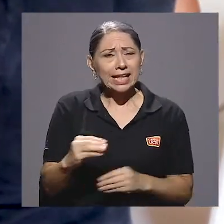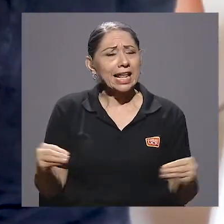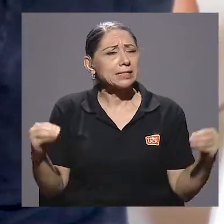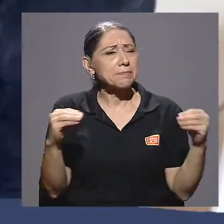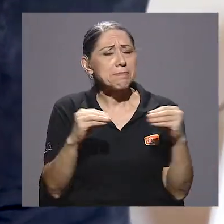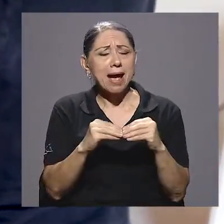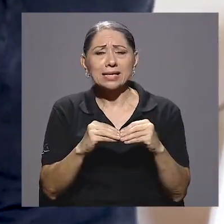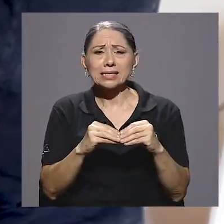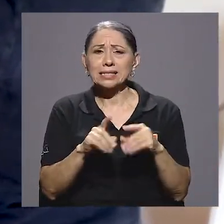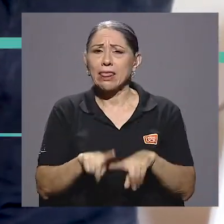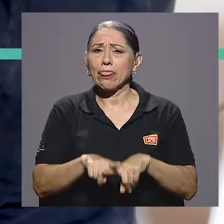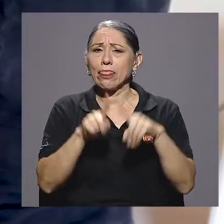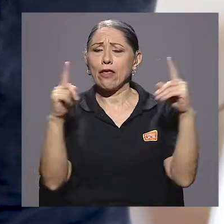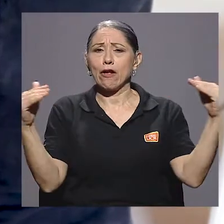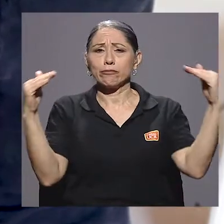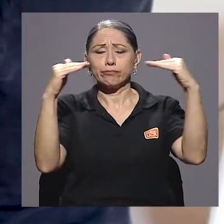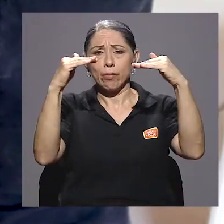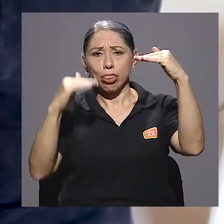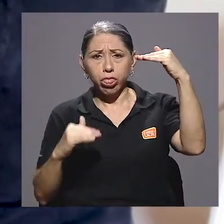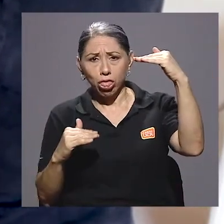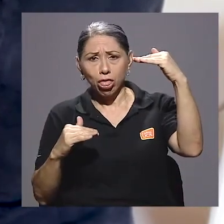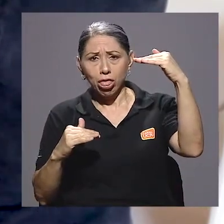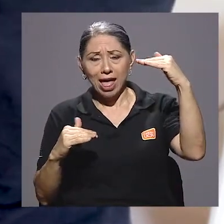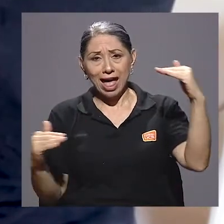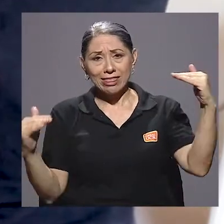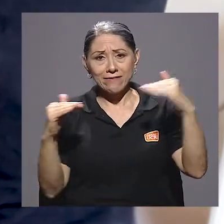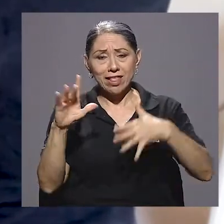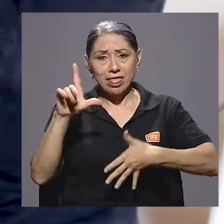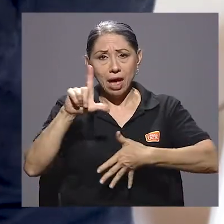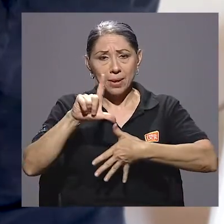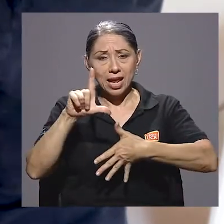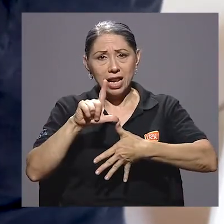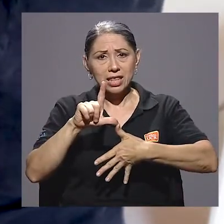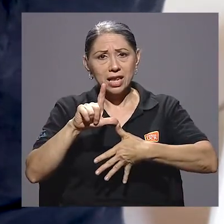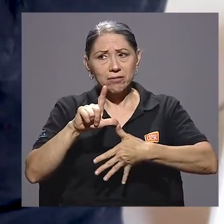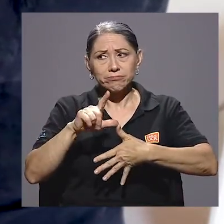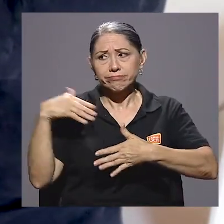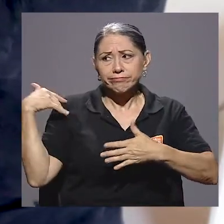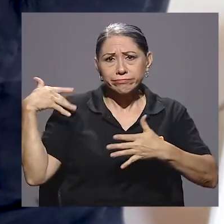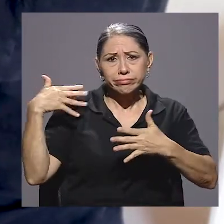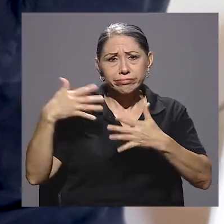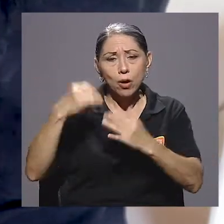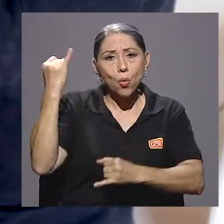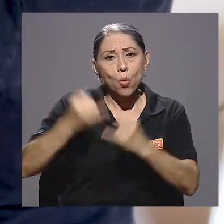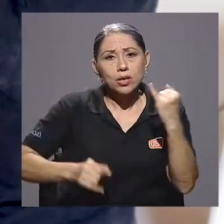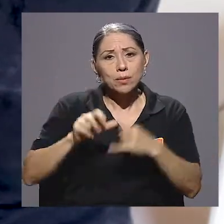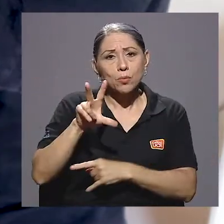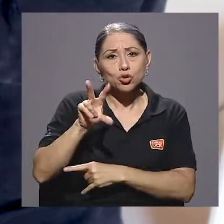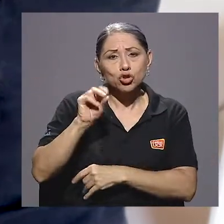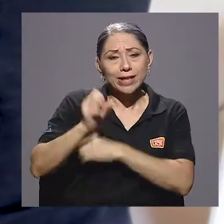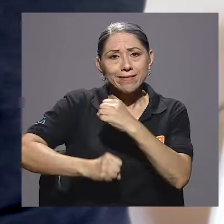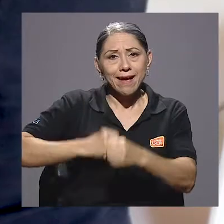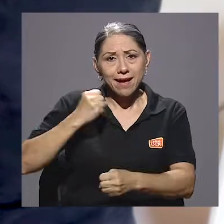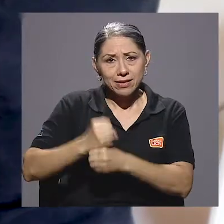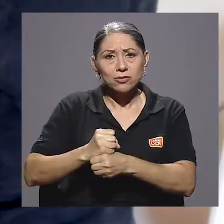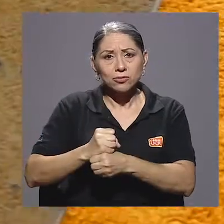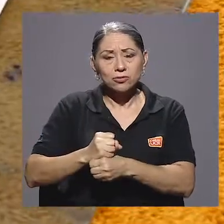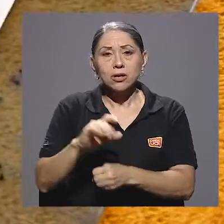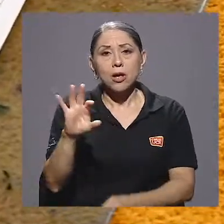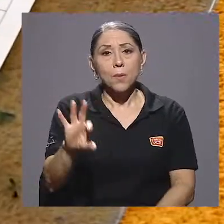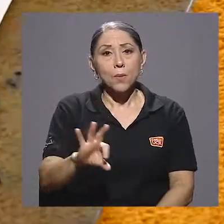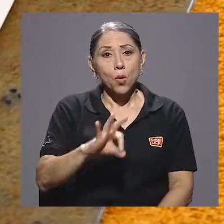es de las más desiguales hoy en América Latina, por nuestros últimos 30 años, por la forma